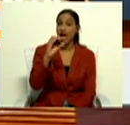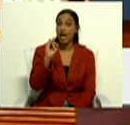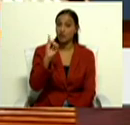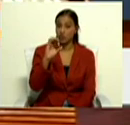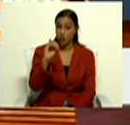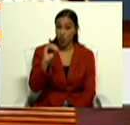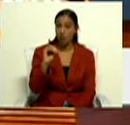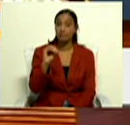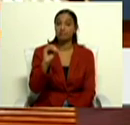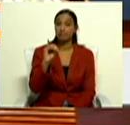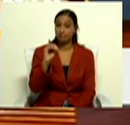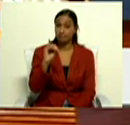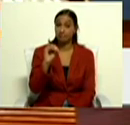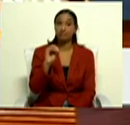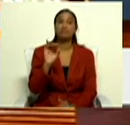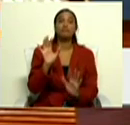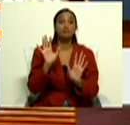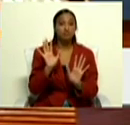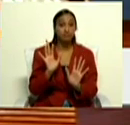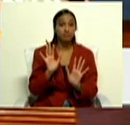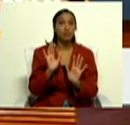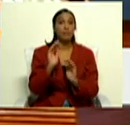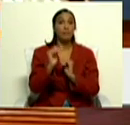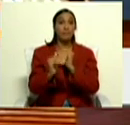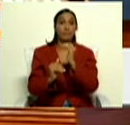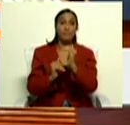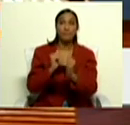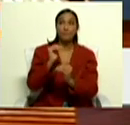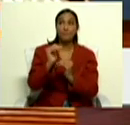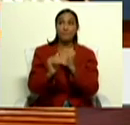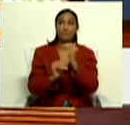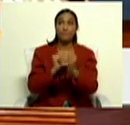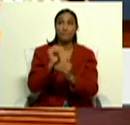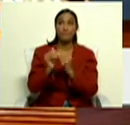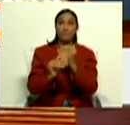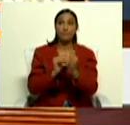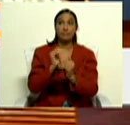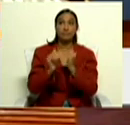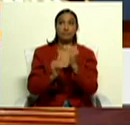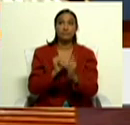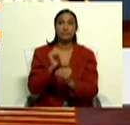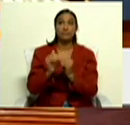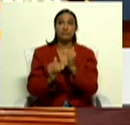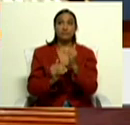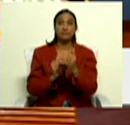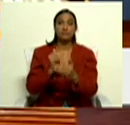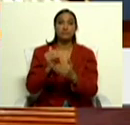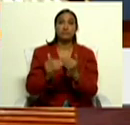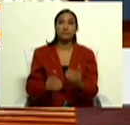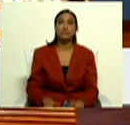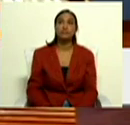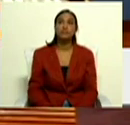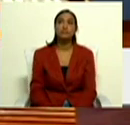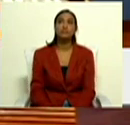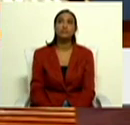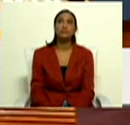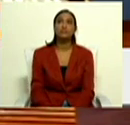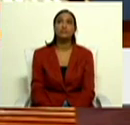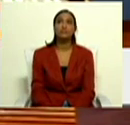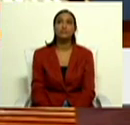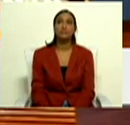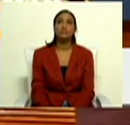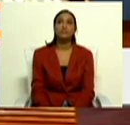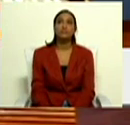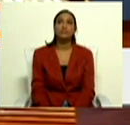que paso a paso, si nos vamos al 2018, con el intento de magnicidio